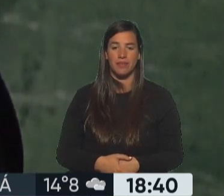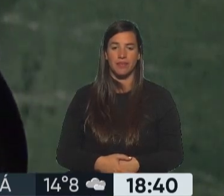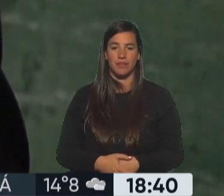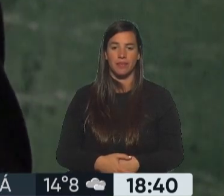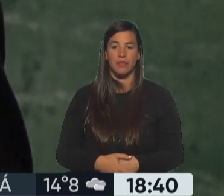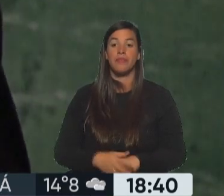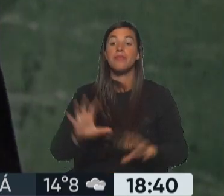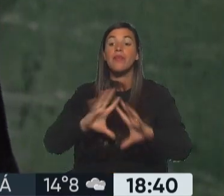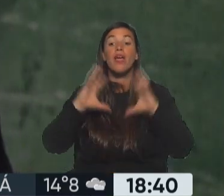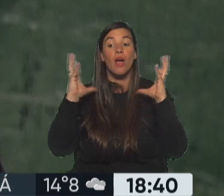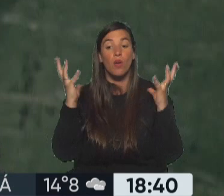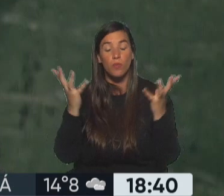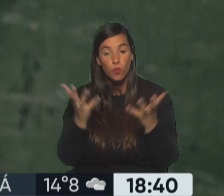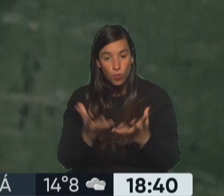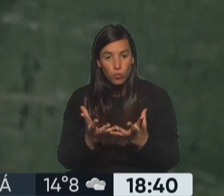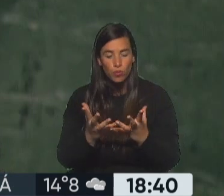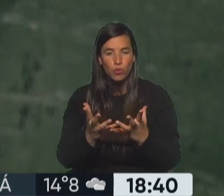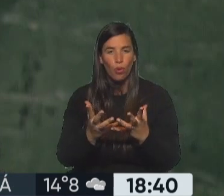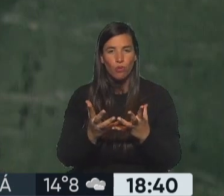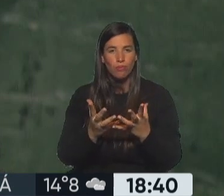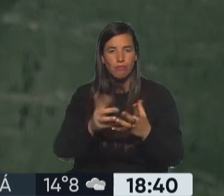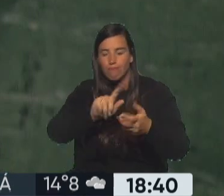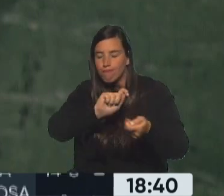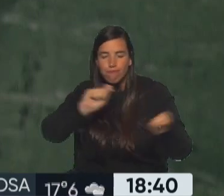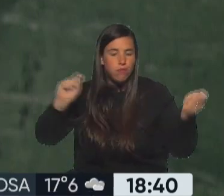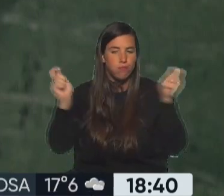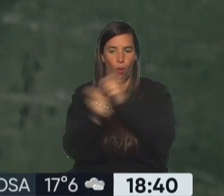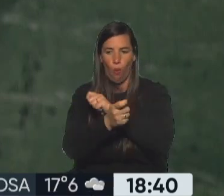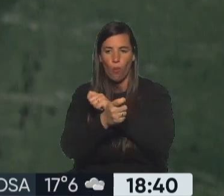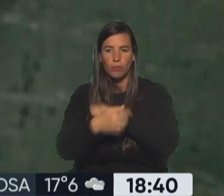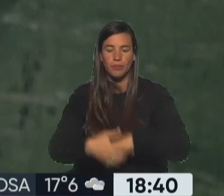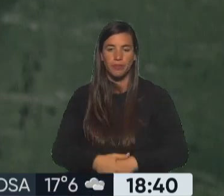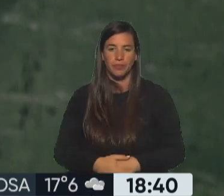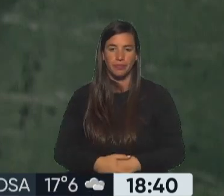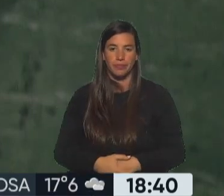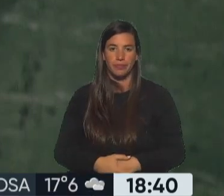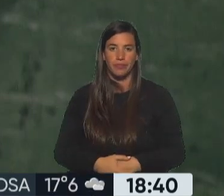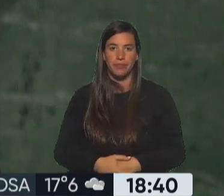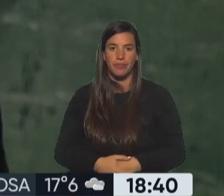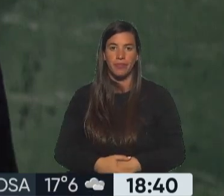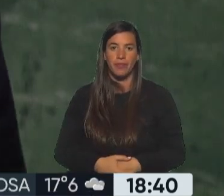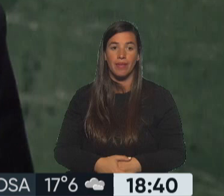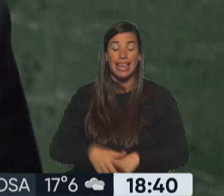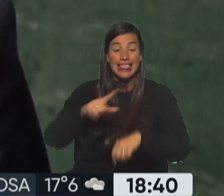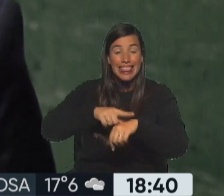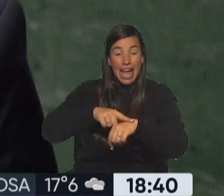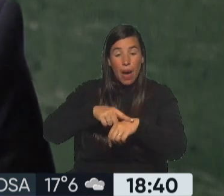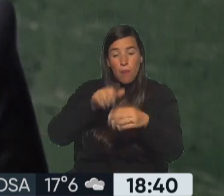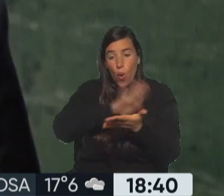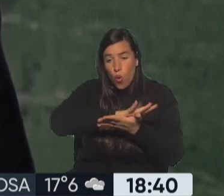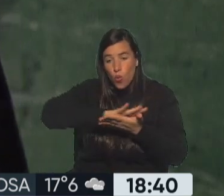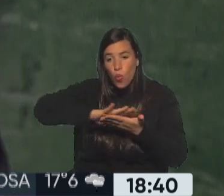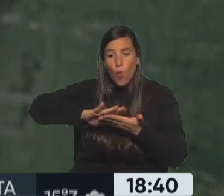el mundo está sometido a un tiempo de cambio. Una nueva era asoma mientras la humanidad